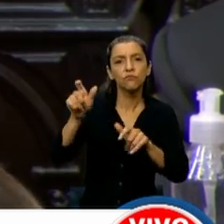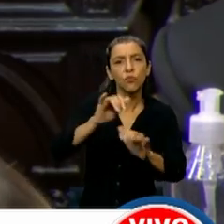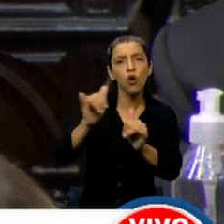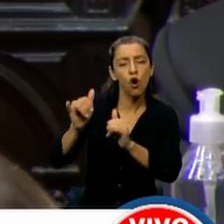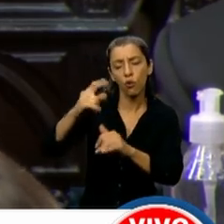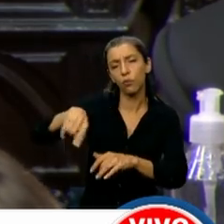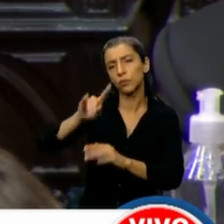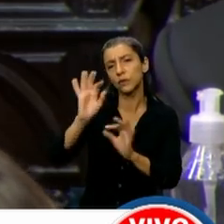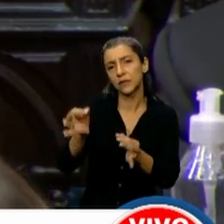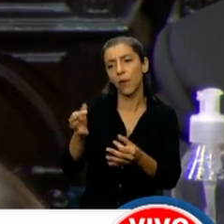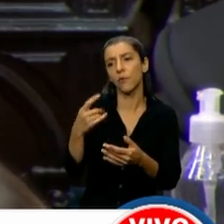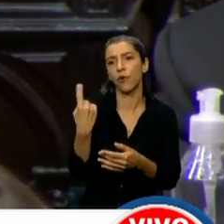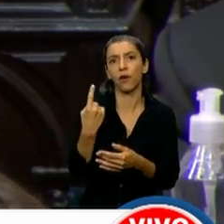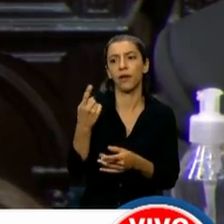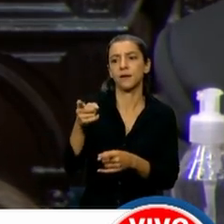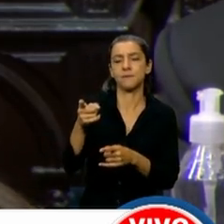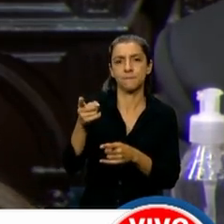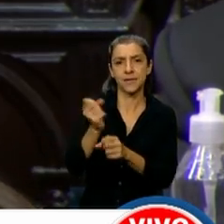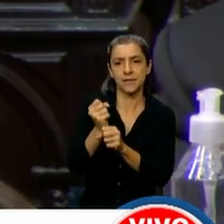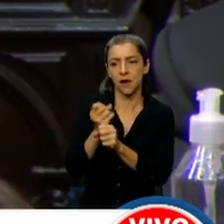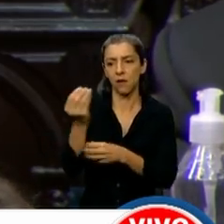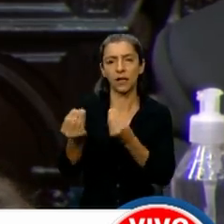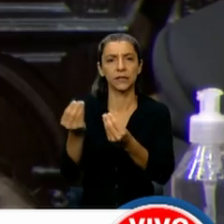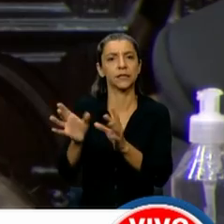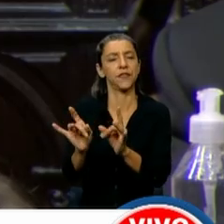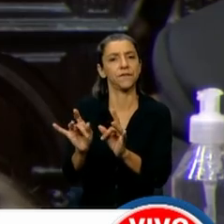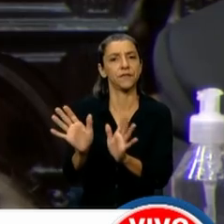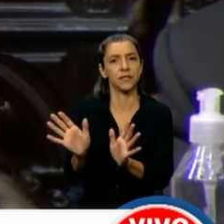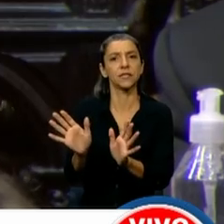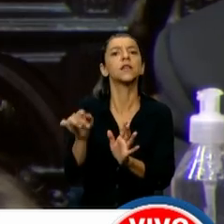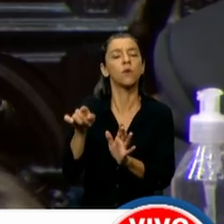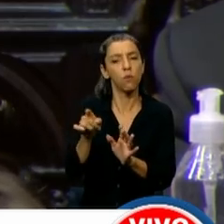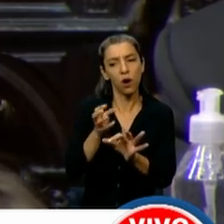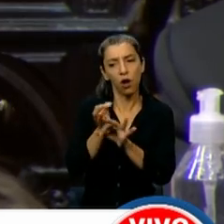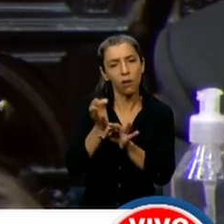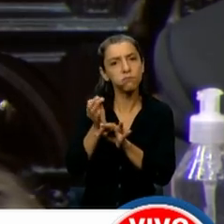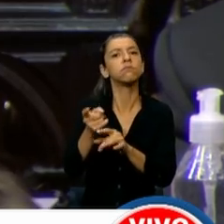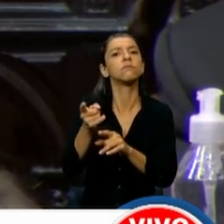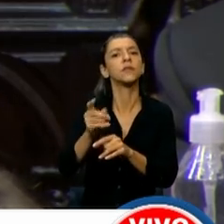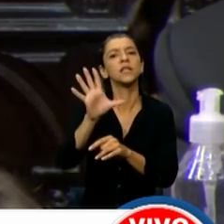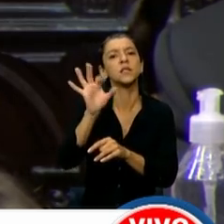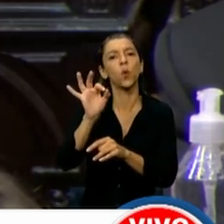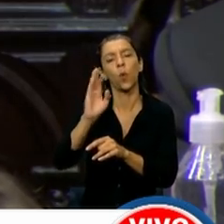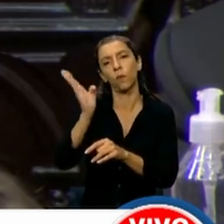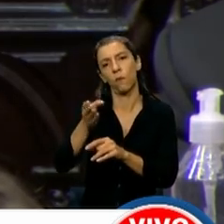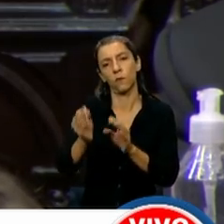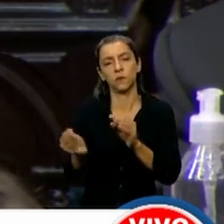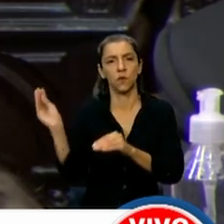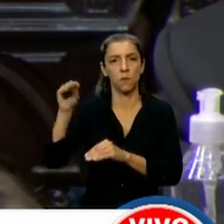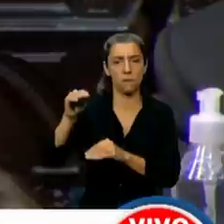franja crítica en materia de empleo se incrementa en un 50% otro tanto con la inversión productiva